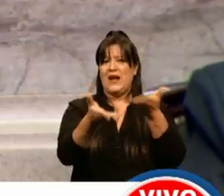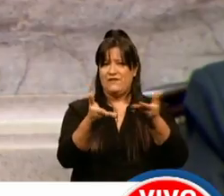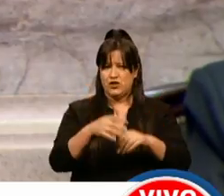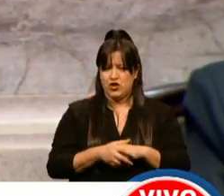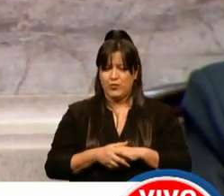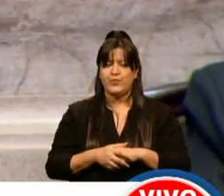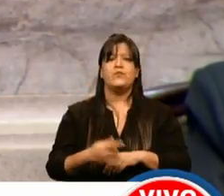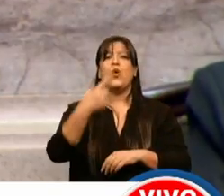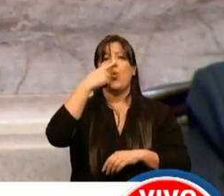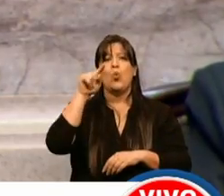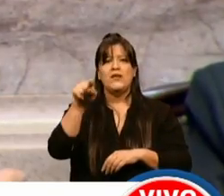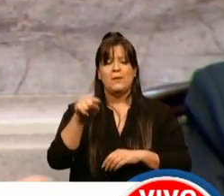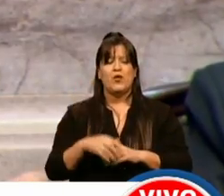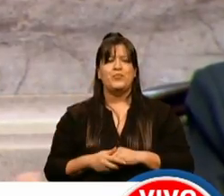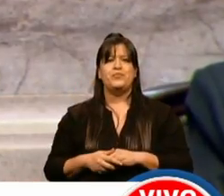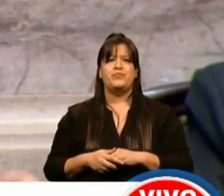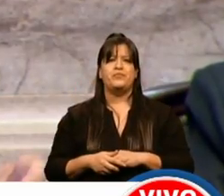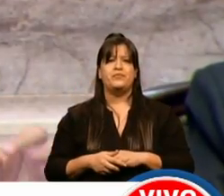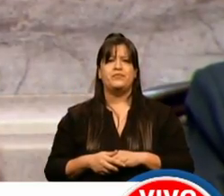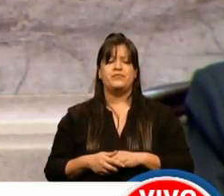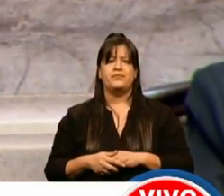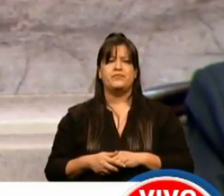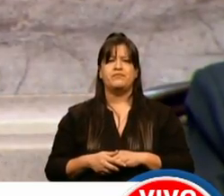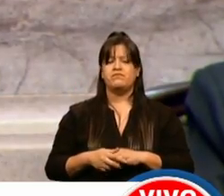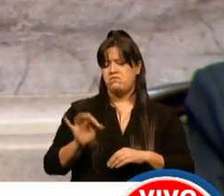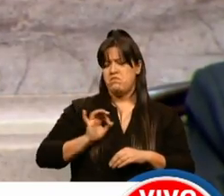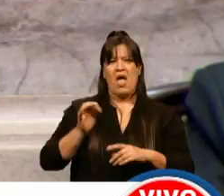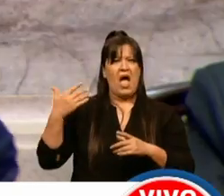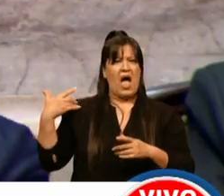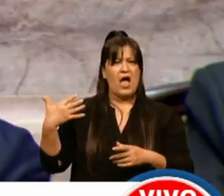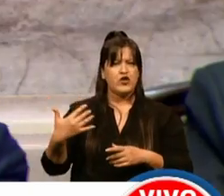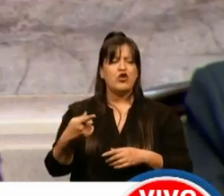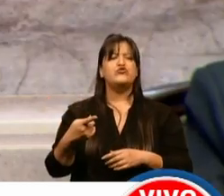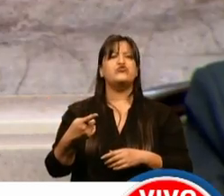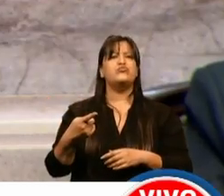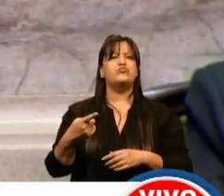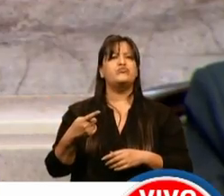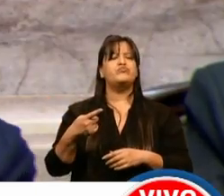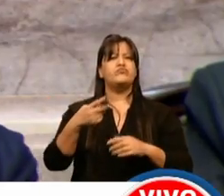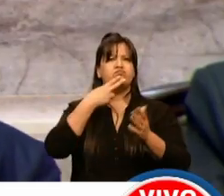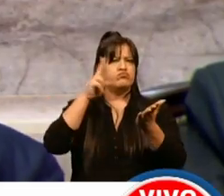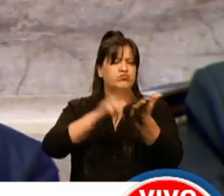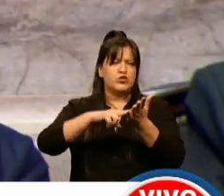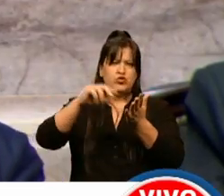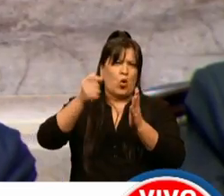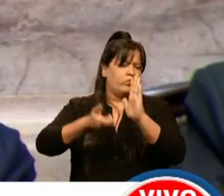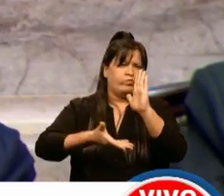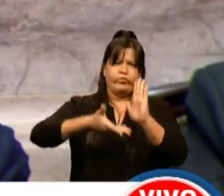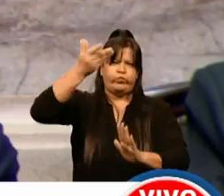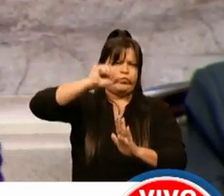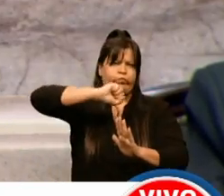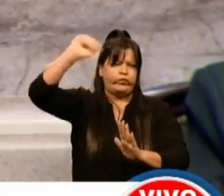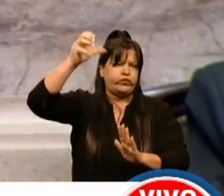por último hace unos años presidente se aplicaba un tarifazo sin discriminado